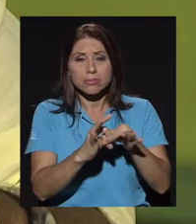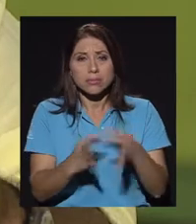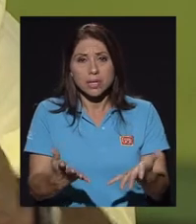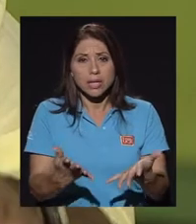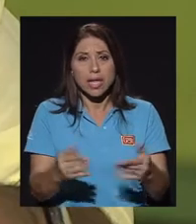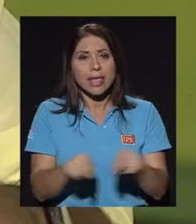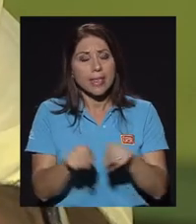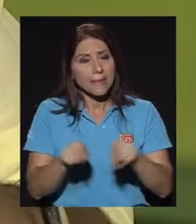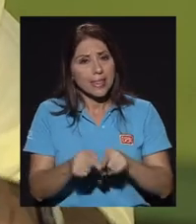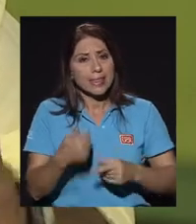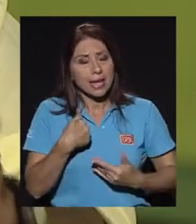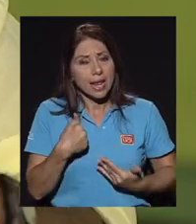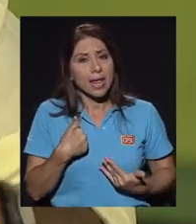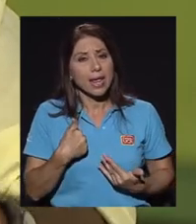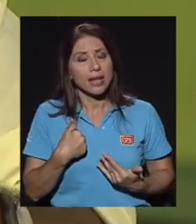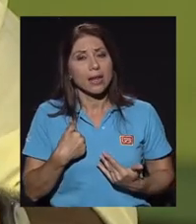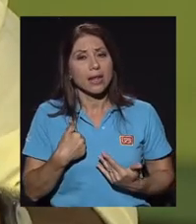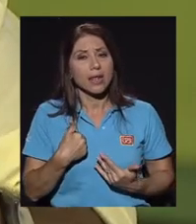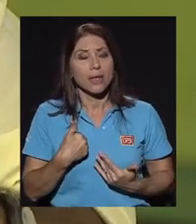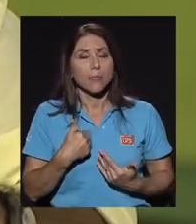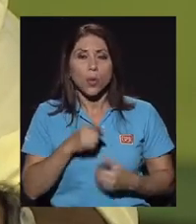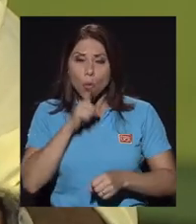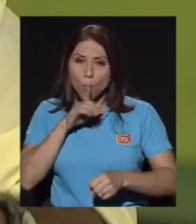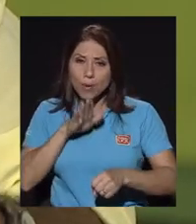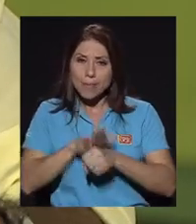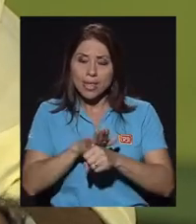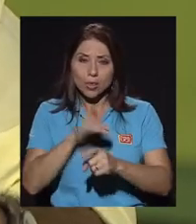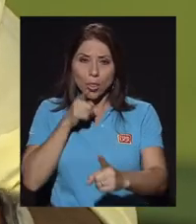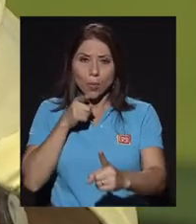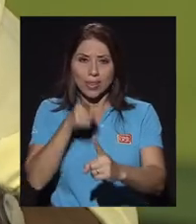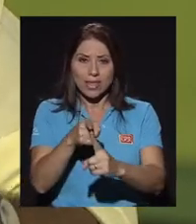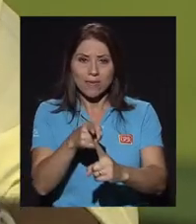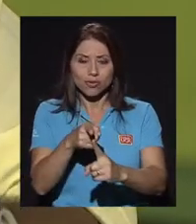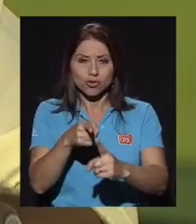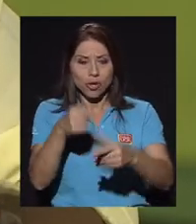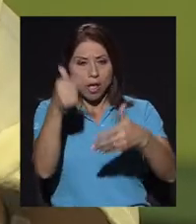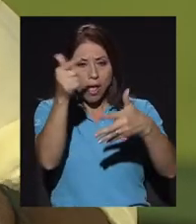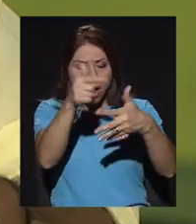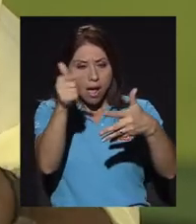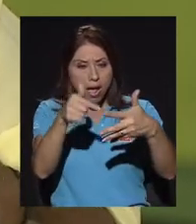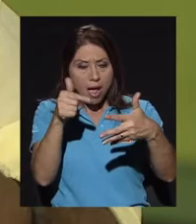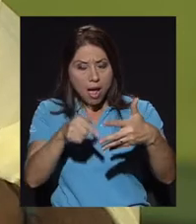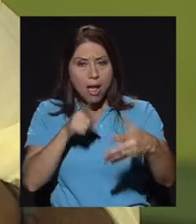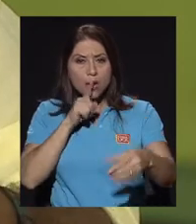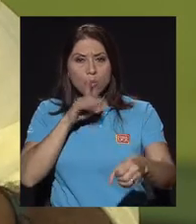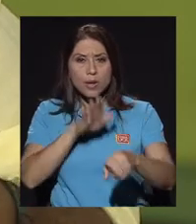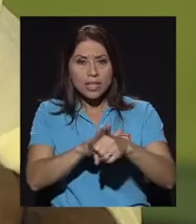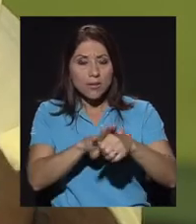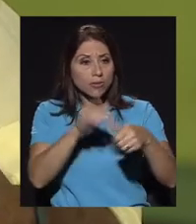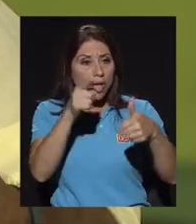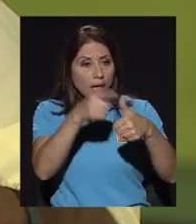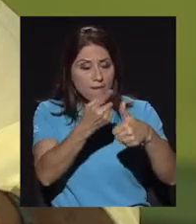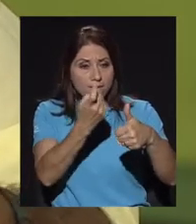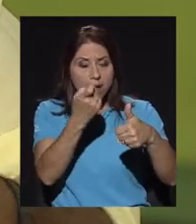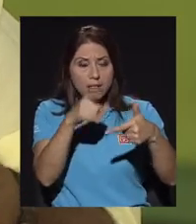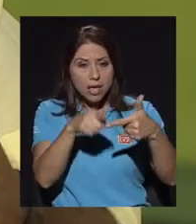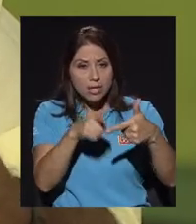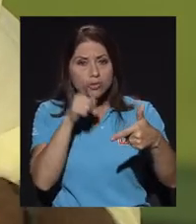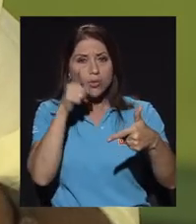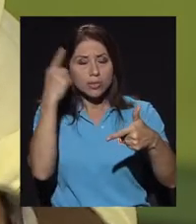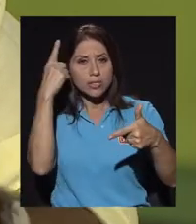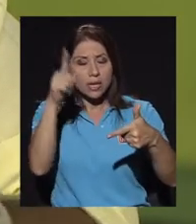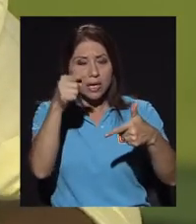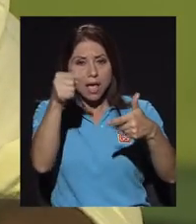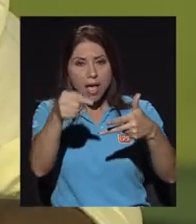y tener una efectividad, tener un cumplimiento de objetivos, hacer una revisión de qué se está cumpliendo, qué nos está faltando